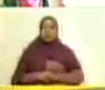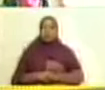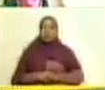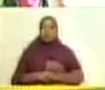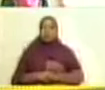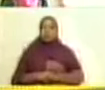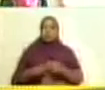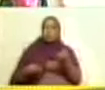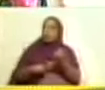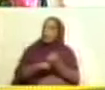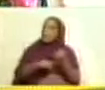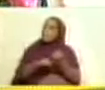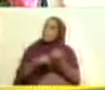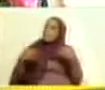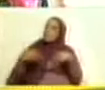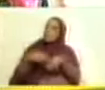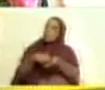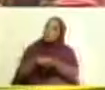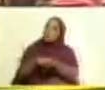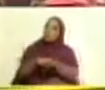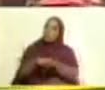para apoyarlos integralmente.